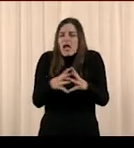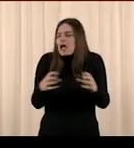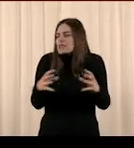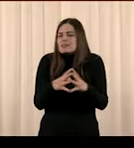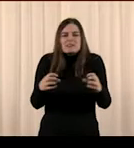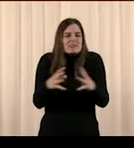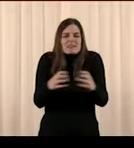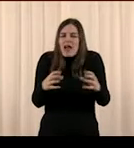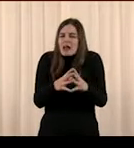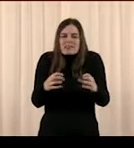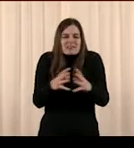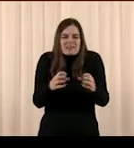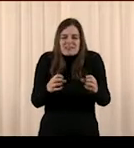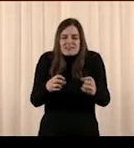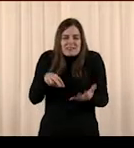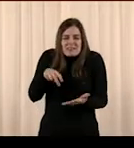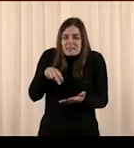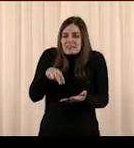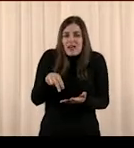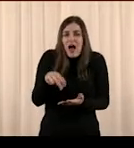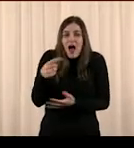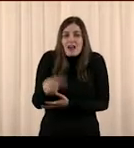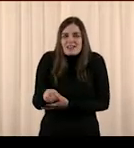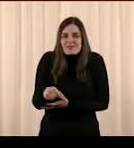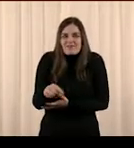el deseo están ahí.